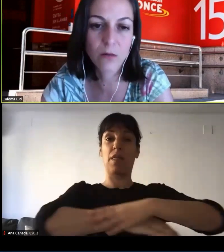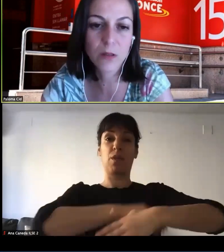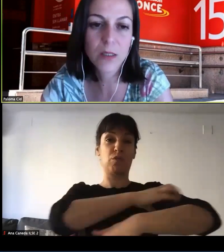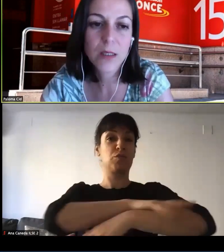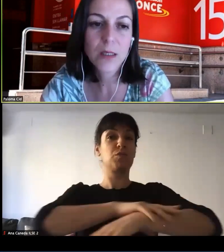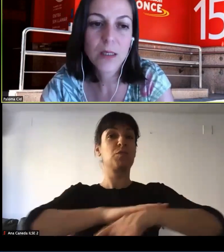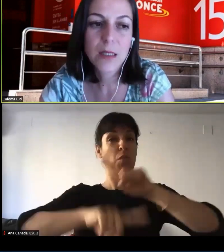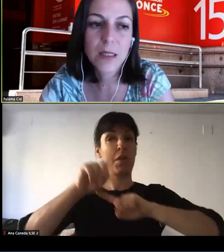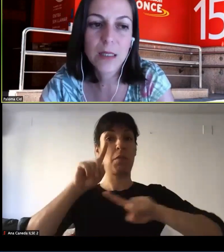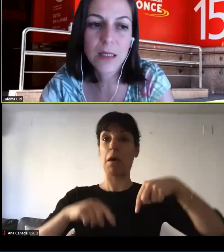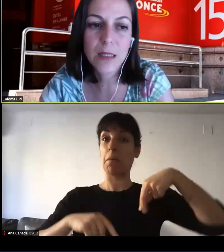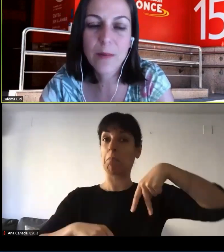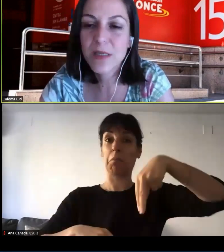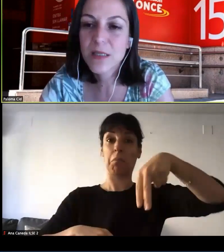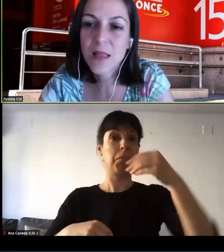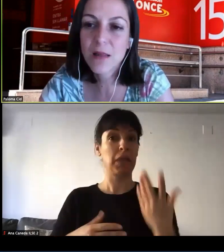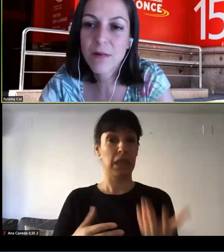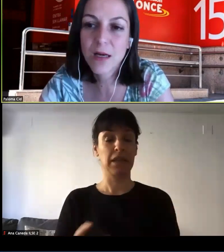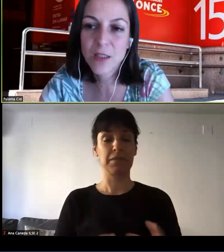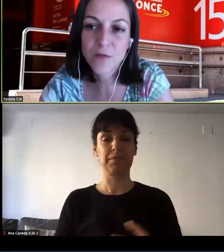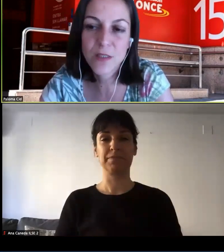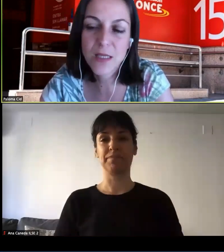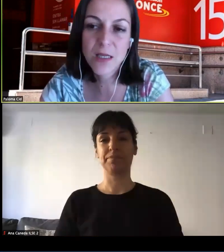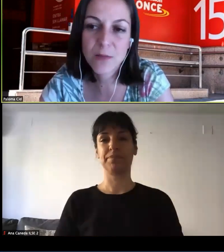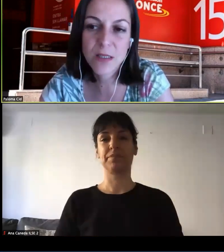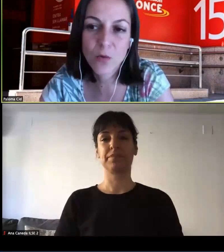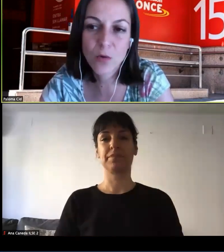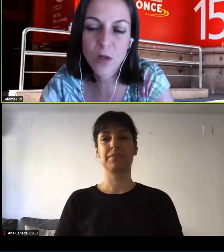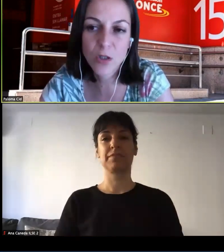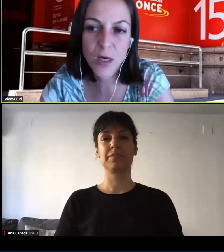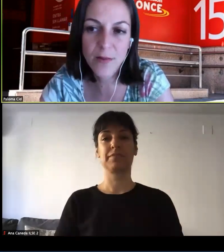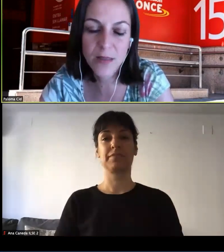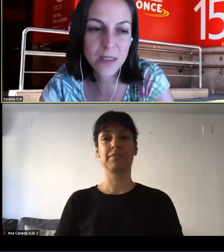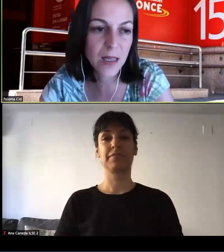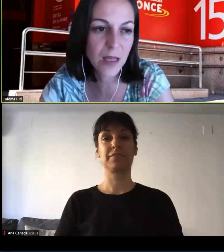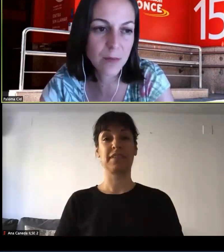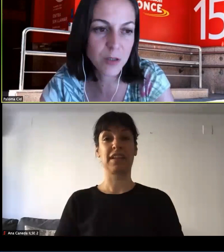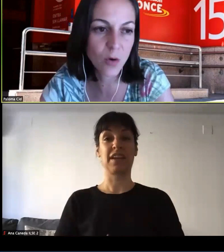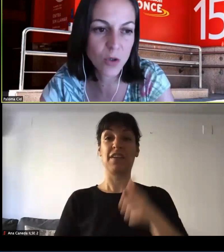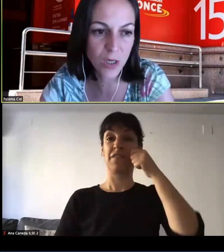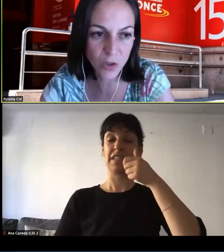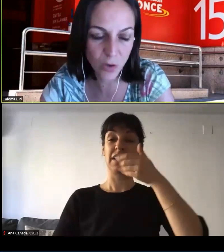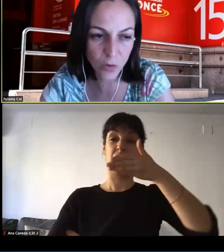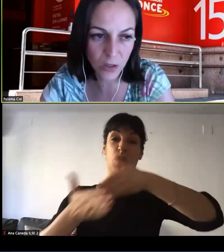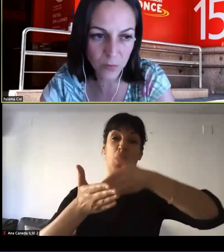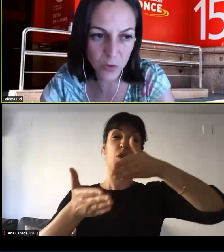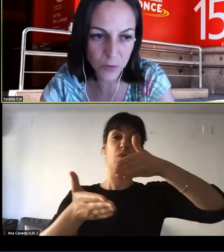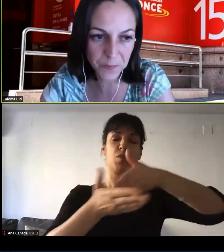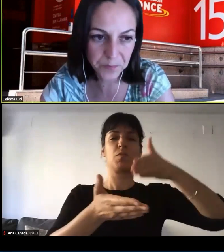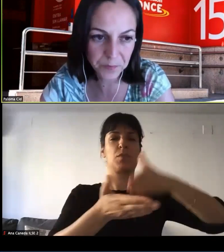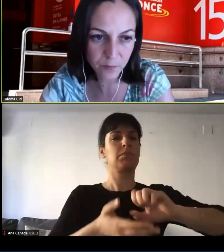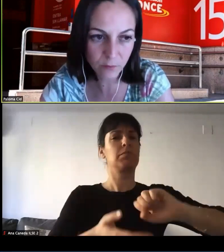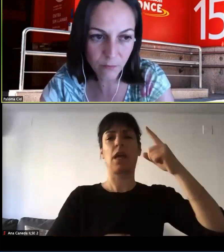acuerdo? Y la presencia de barreras físicas va a ser uno de los grandes hándicaps con los que nos